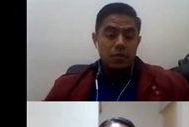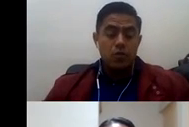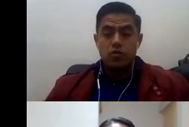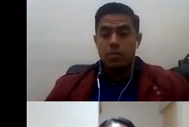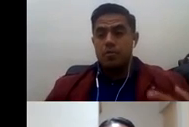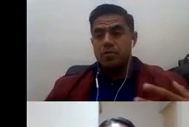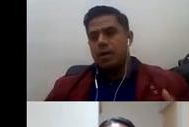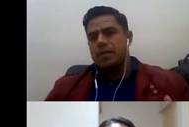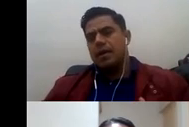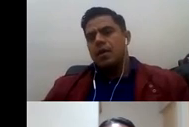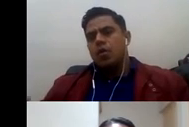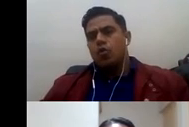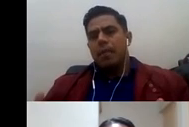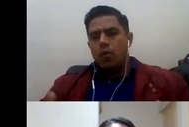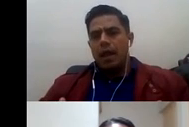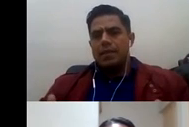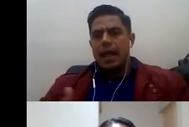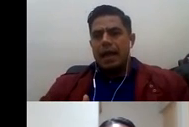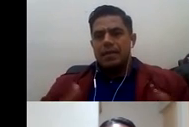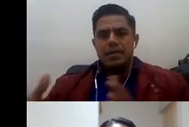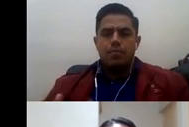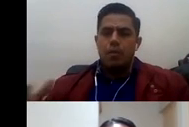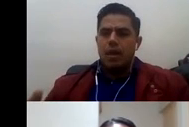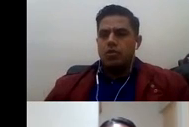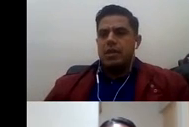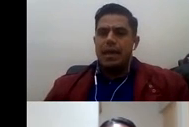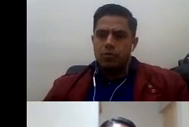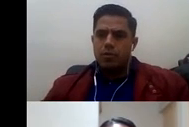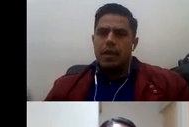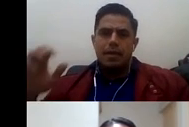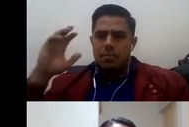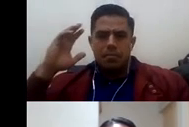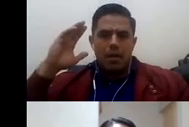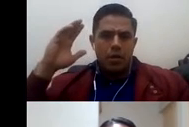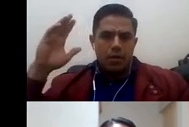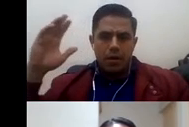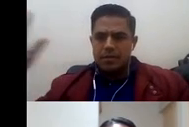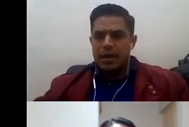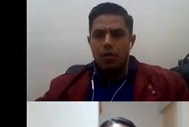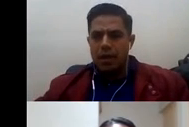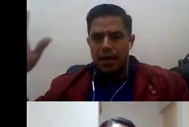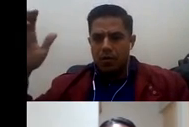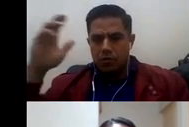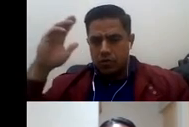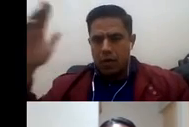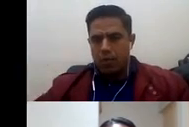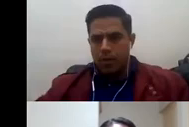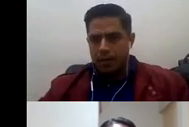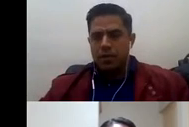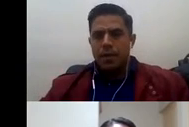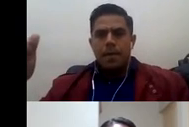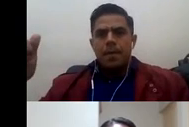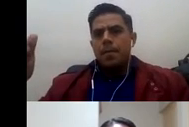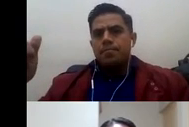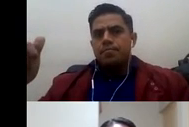que nosotros tomamos en cuenta un manual de calles que publicó Sedatu y bajo esa lógica nos acomodamos.